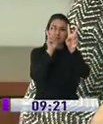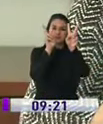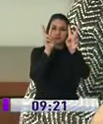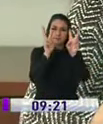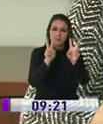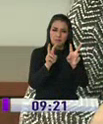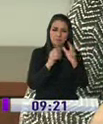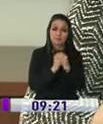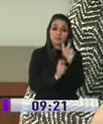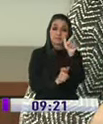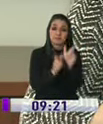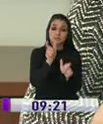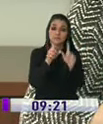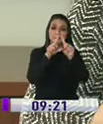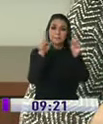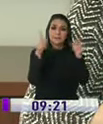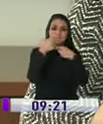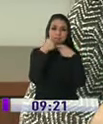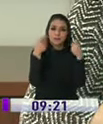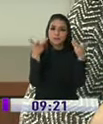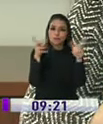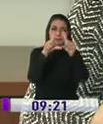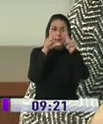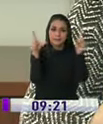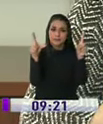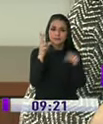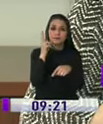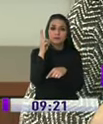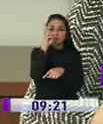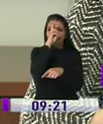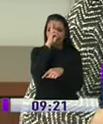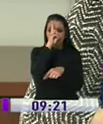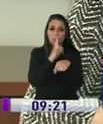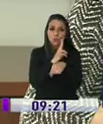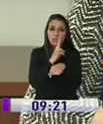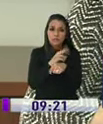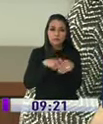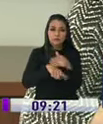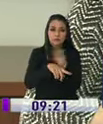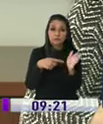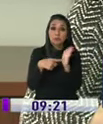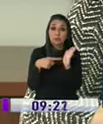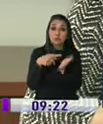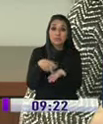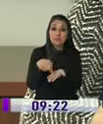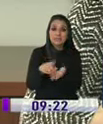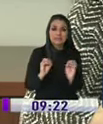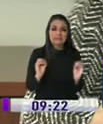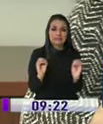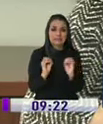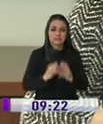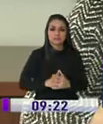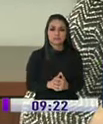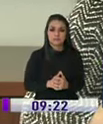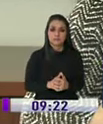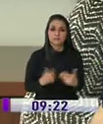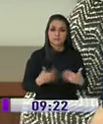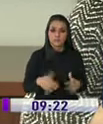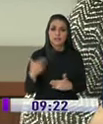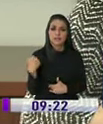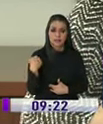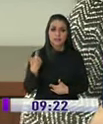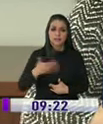sobre los clientes de empresas fantasmas que han estado utilizando para evadir sus obligaciones tributarias. Nosotros ya